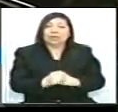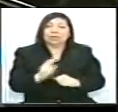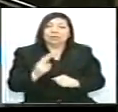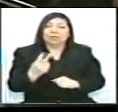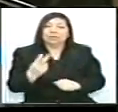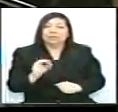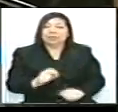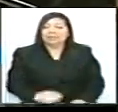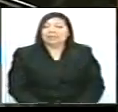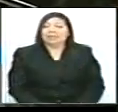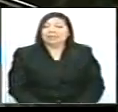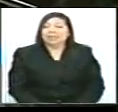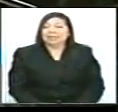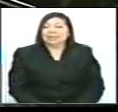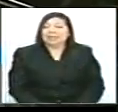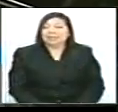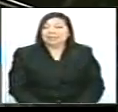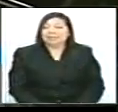2020.